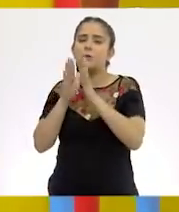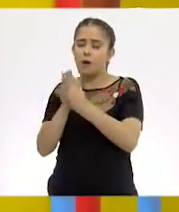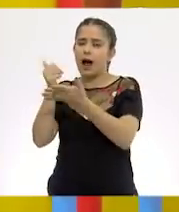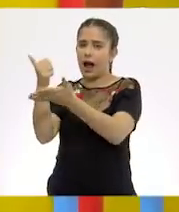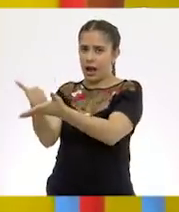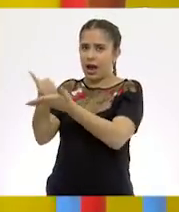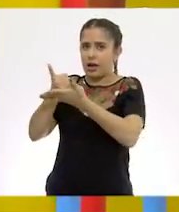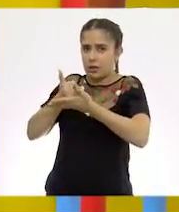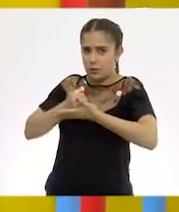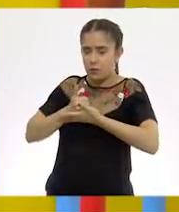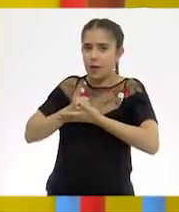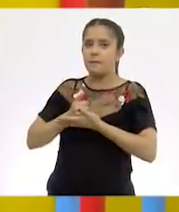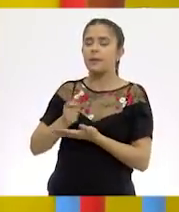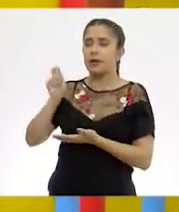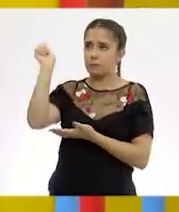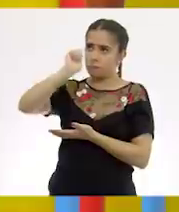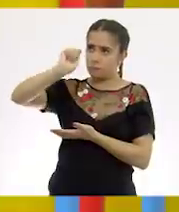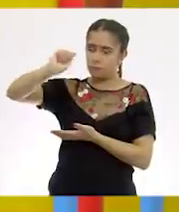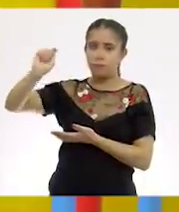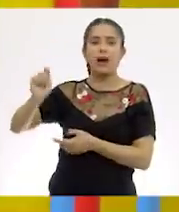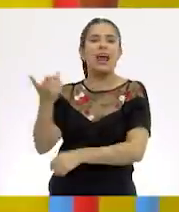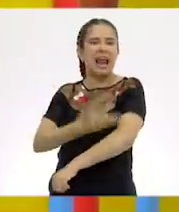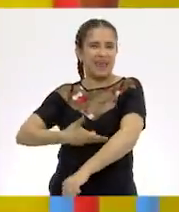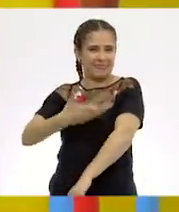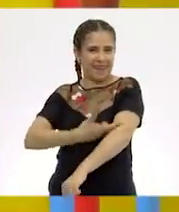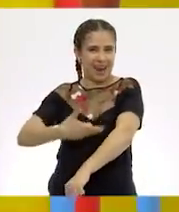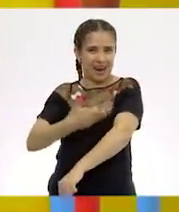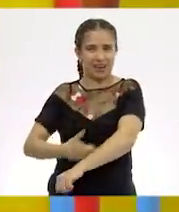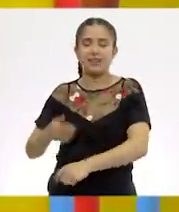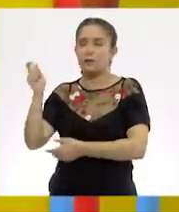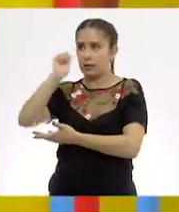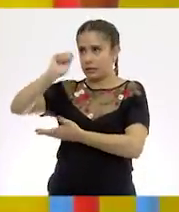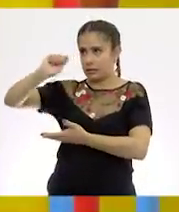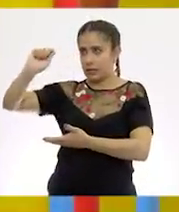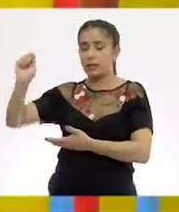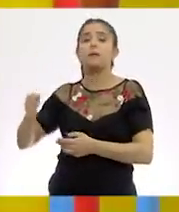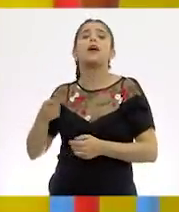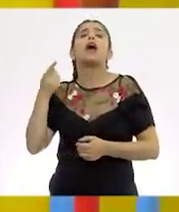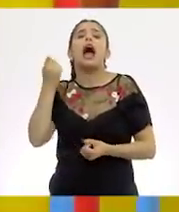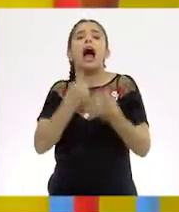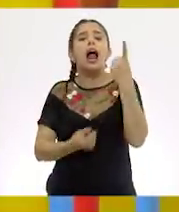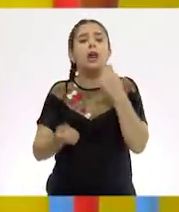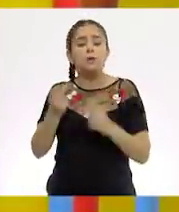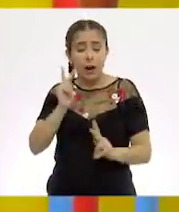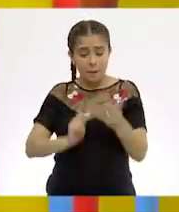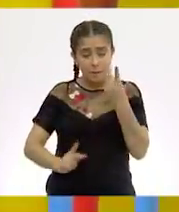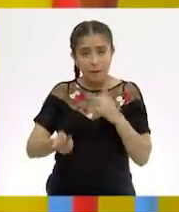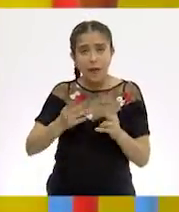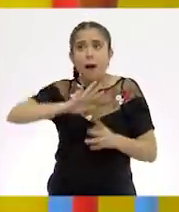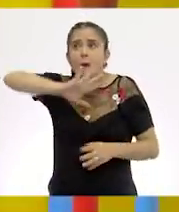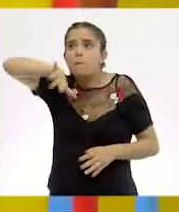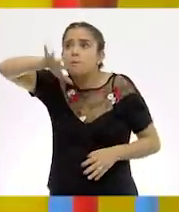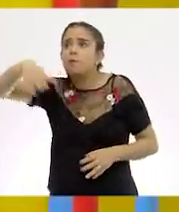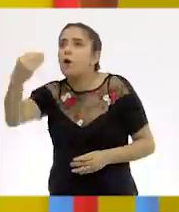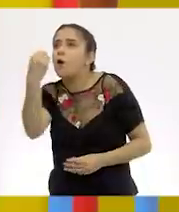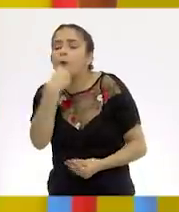escribir a las actividades de la tarde que algunas plantas buscan alimento?